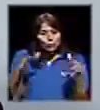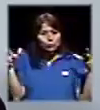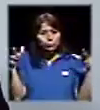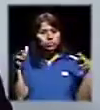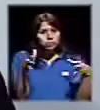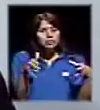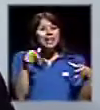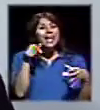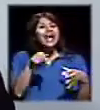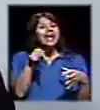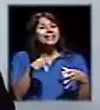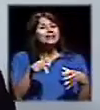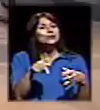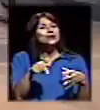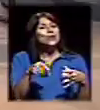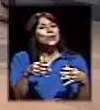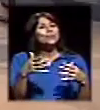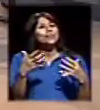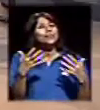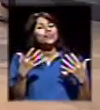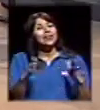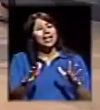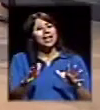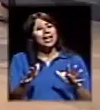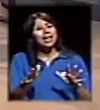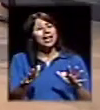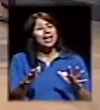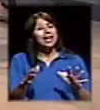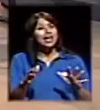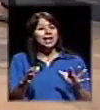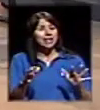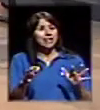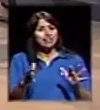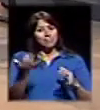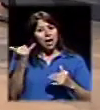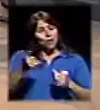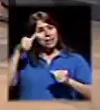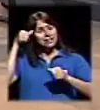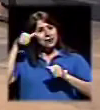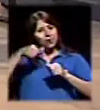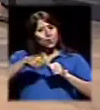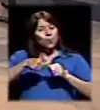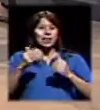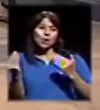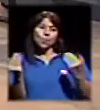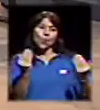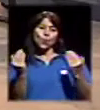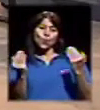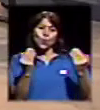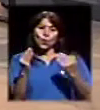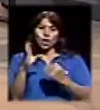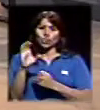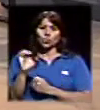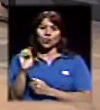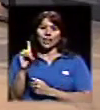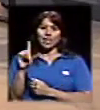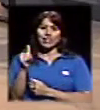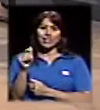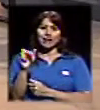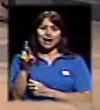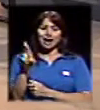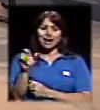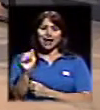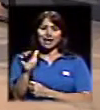una, la reminiscencia ahora es la convocatoria de don Edgar Ayales a... el diálogo de